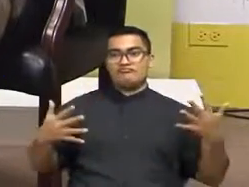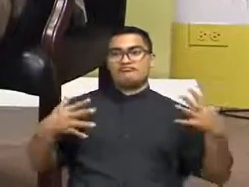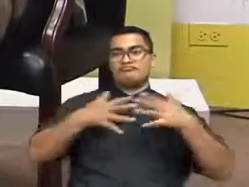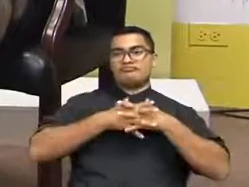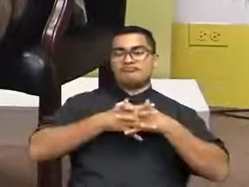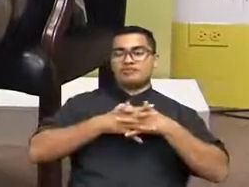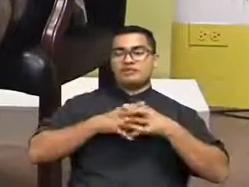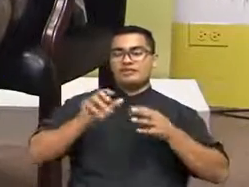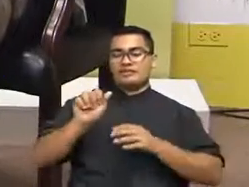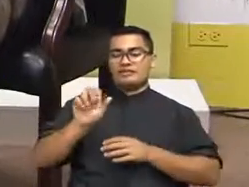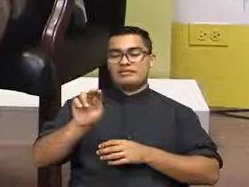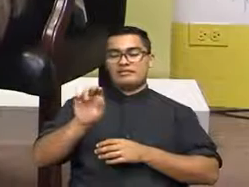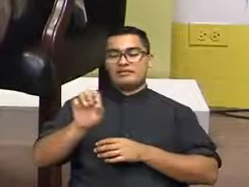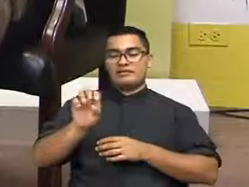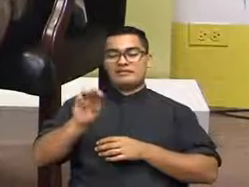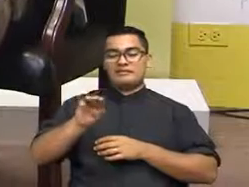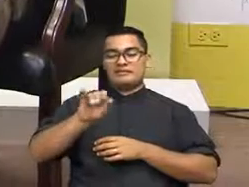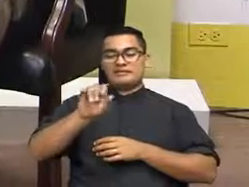anemia porque